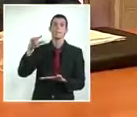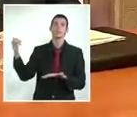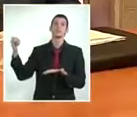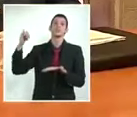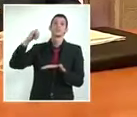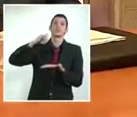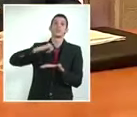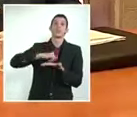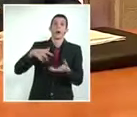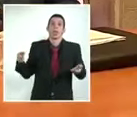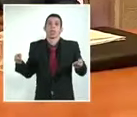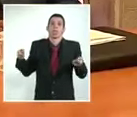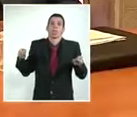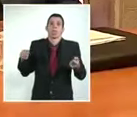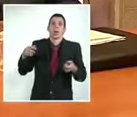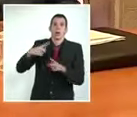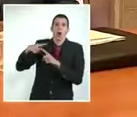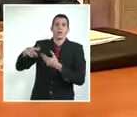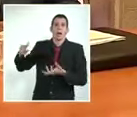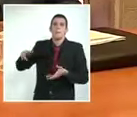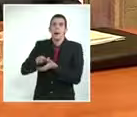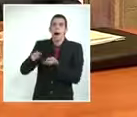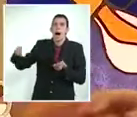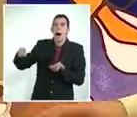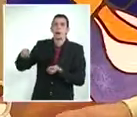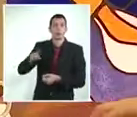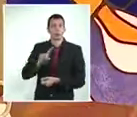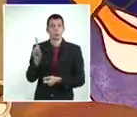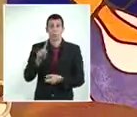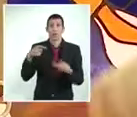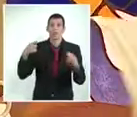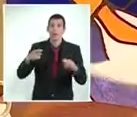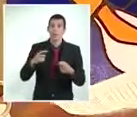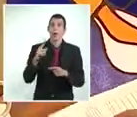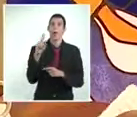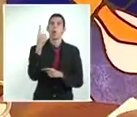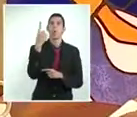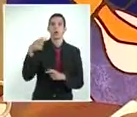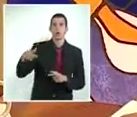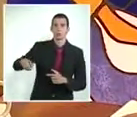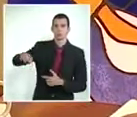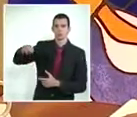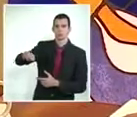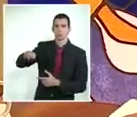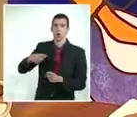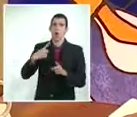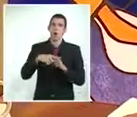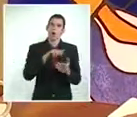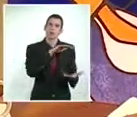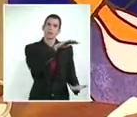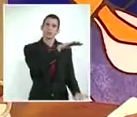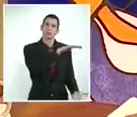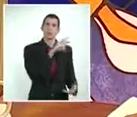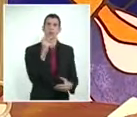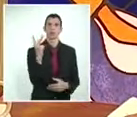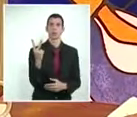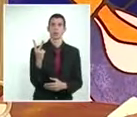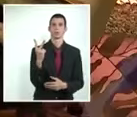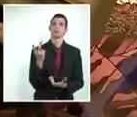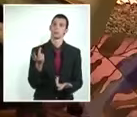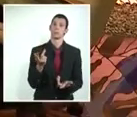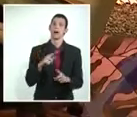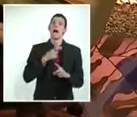un equipaje de mano. Además, en el aeropuerto no podrá haber concentración de familiares esperando. En el caso de